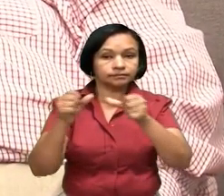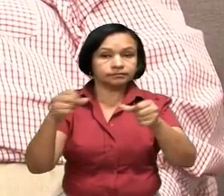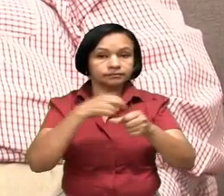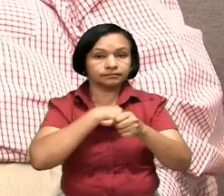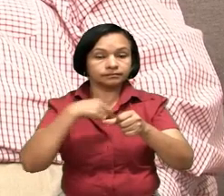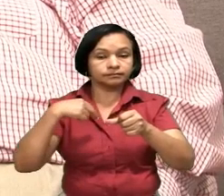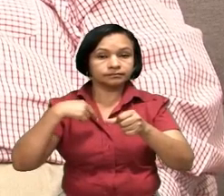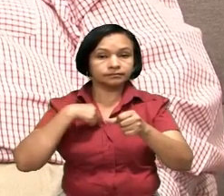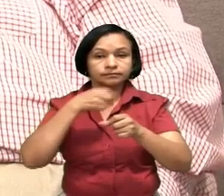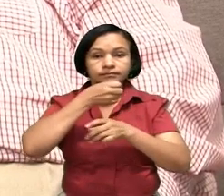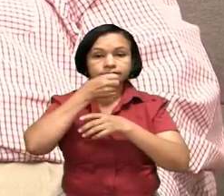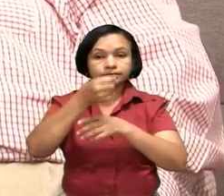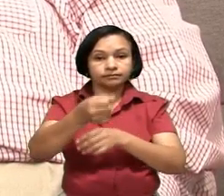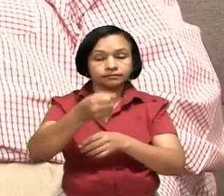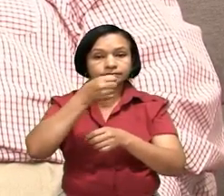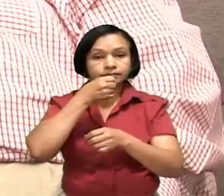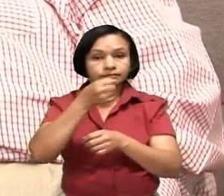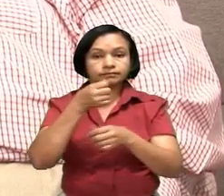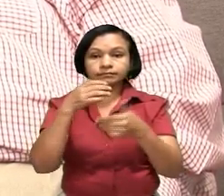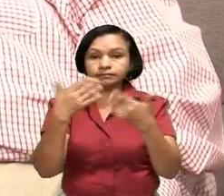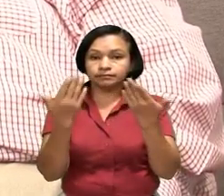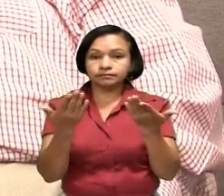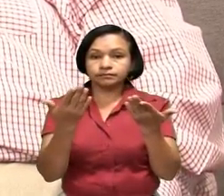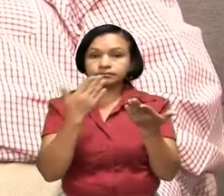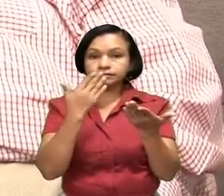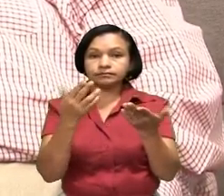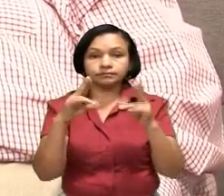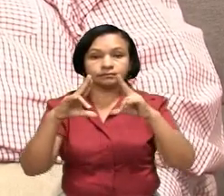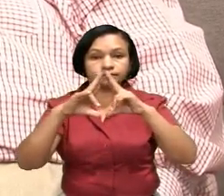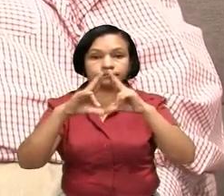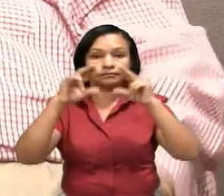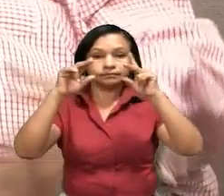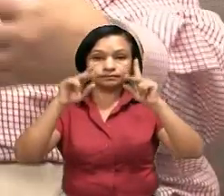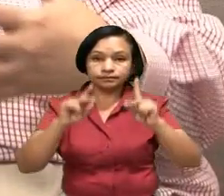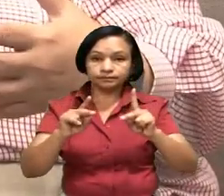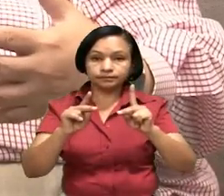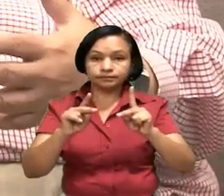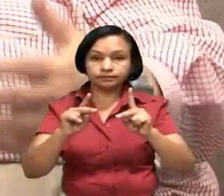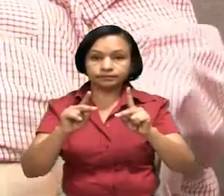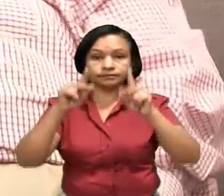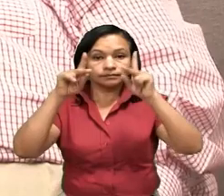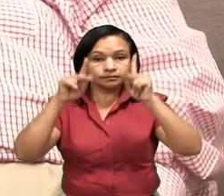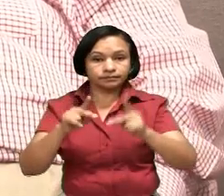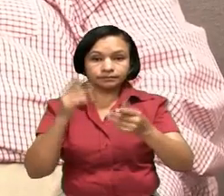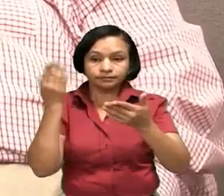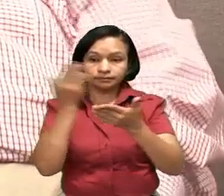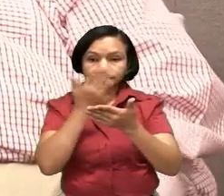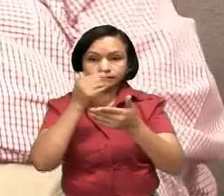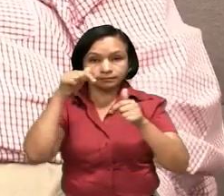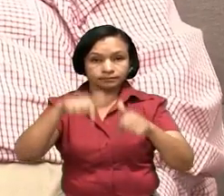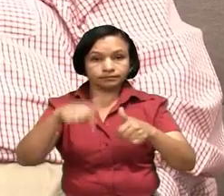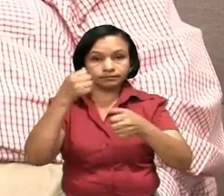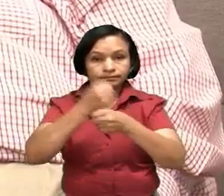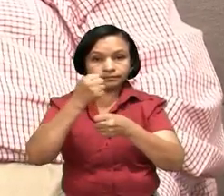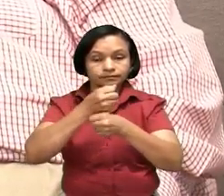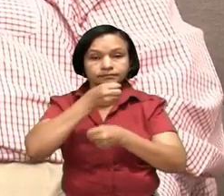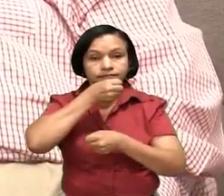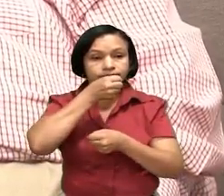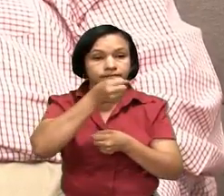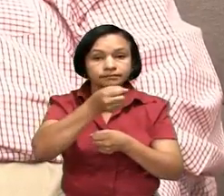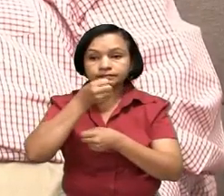un periodismo tan combativo que el nicaragüense el periodismo nicaragüense llegó a ser una especie